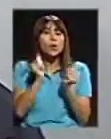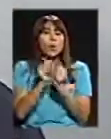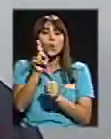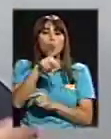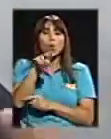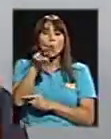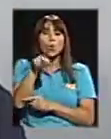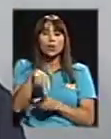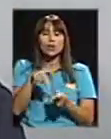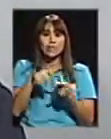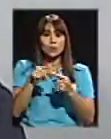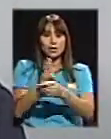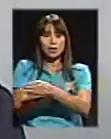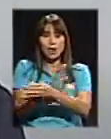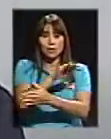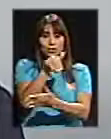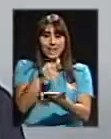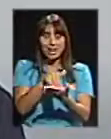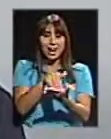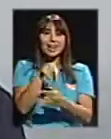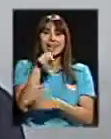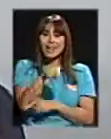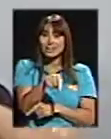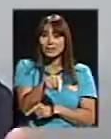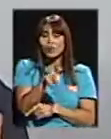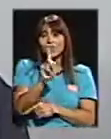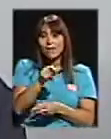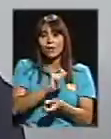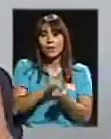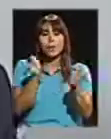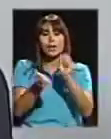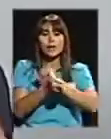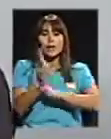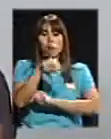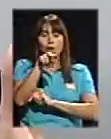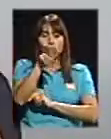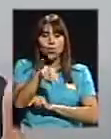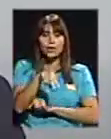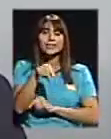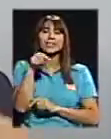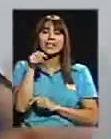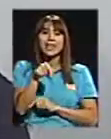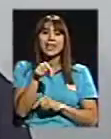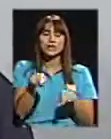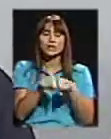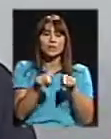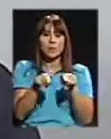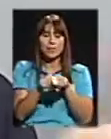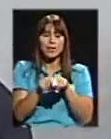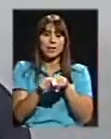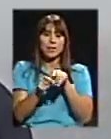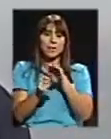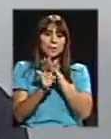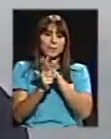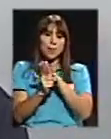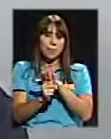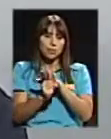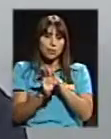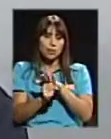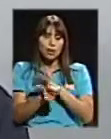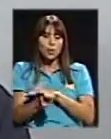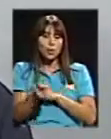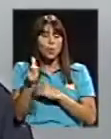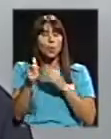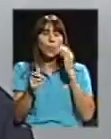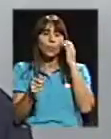Central en algún momento tendrá que convertirlo a colones y eso va a presionar un poco también a lo que se conoce como la